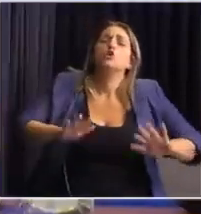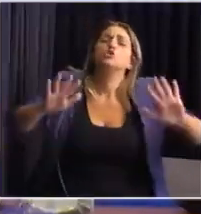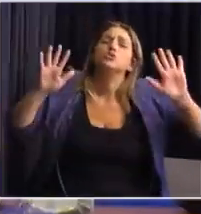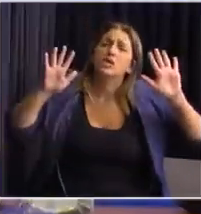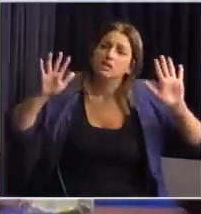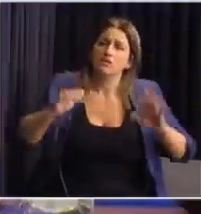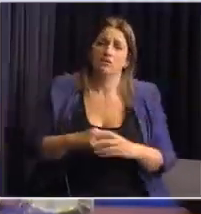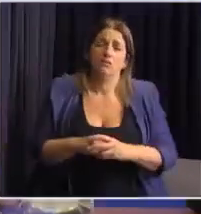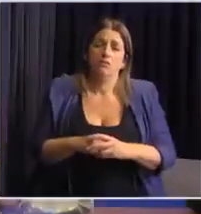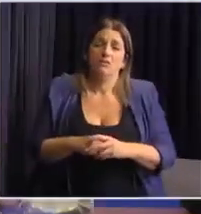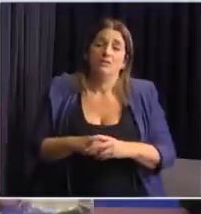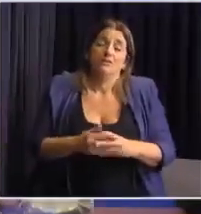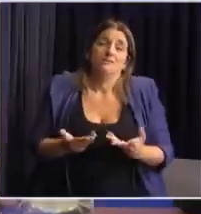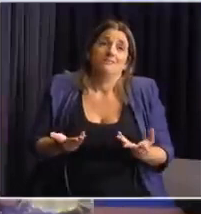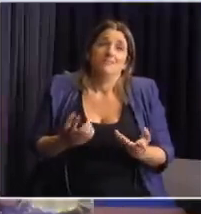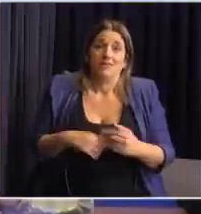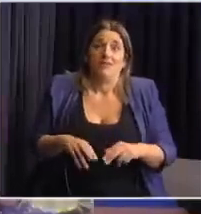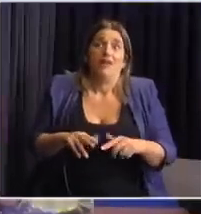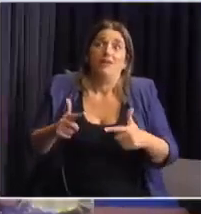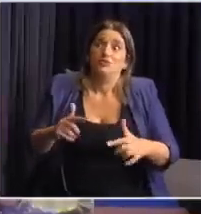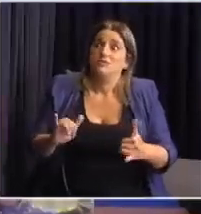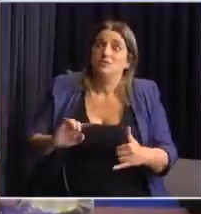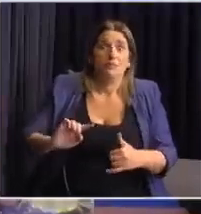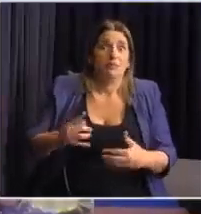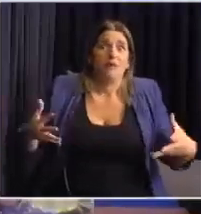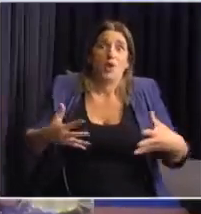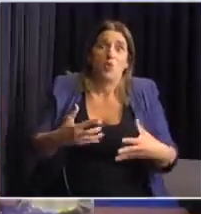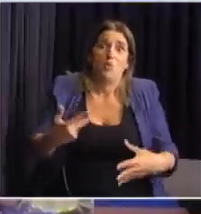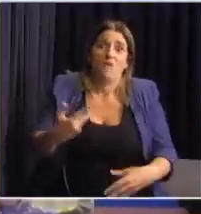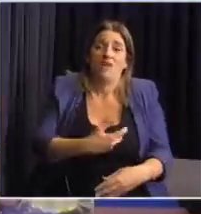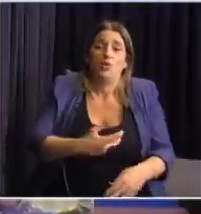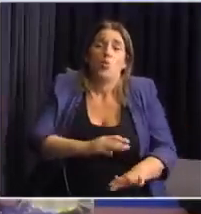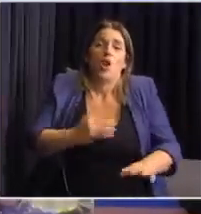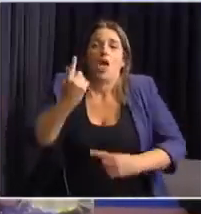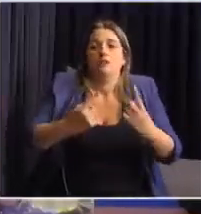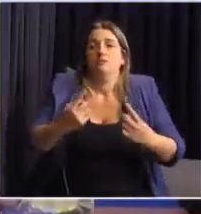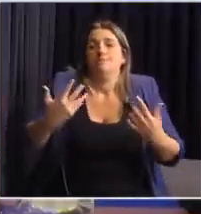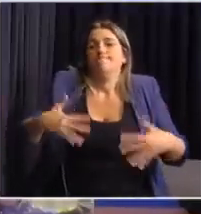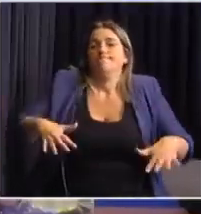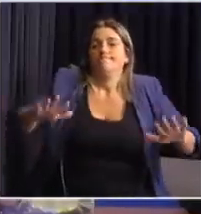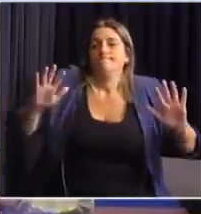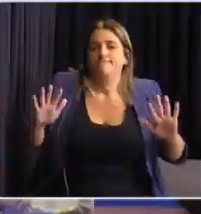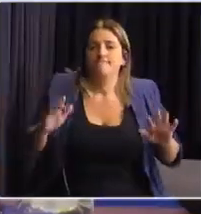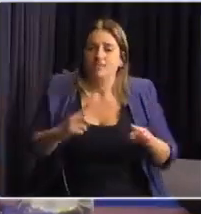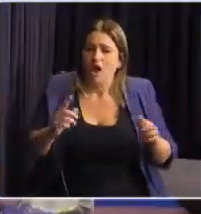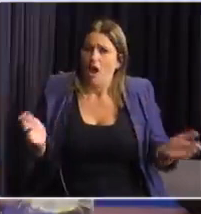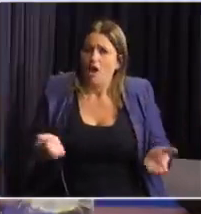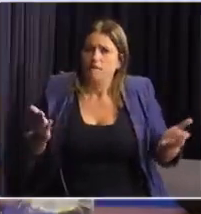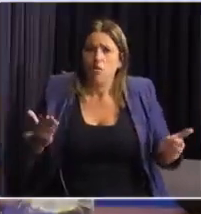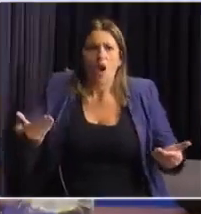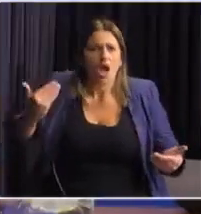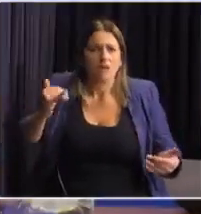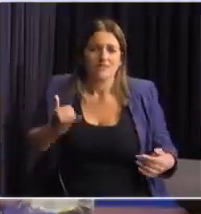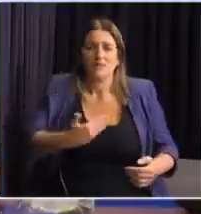tenido esta posición privilegiada, que fue, como bien dijo usted, fue impulsada a instancias